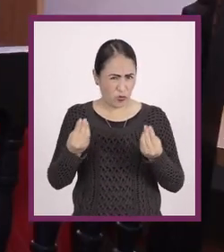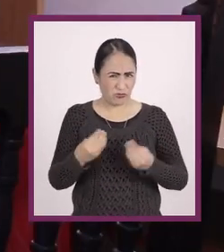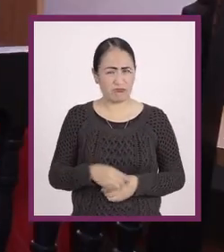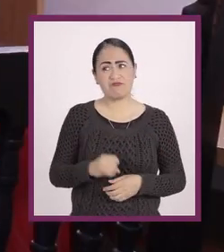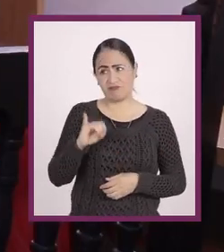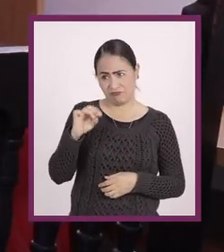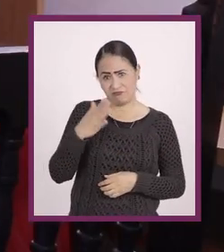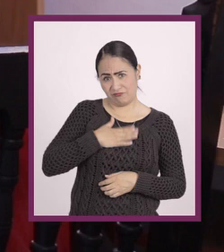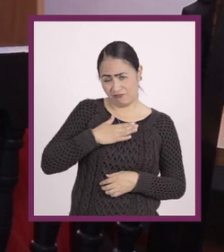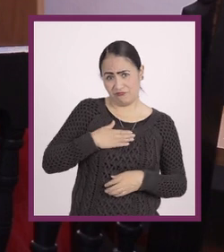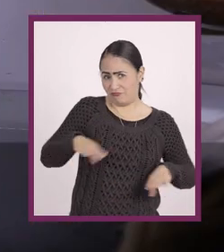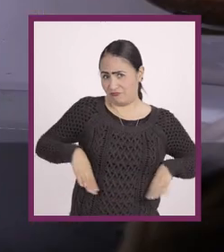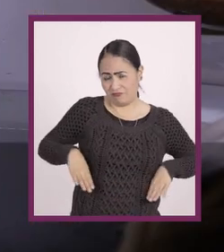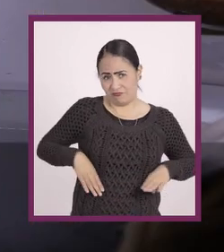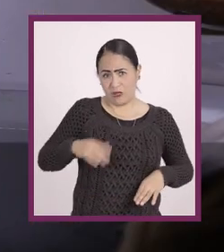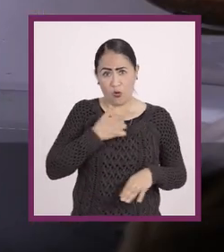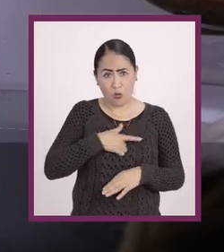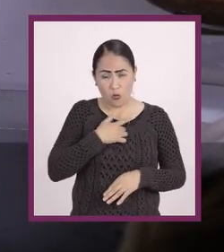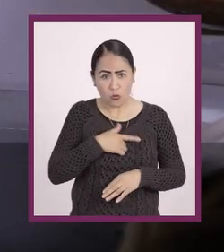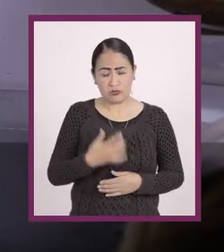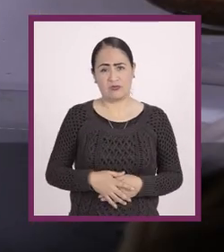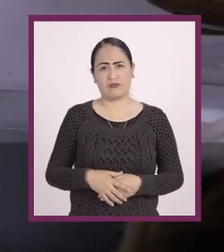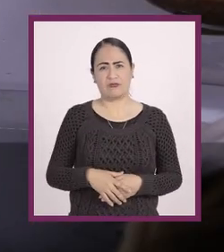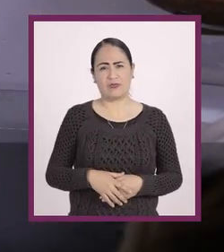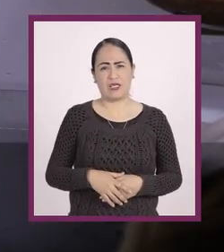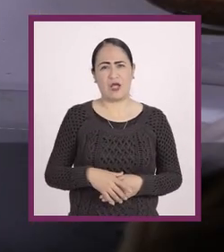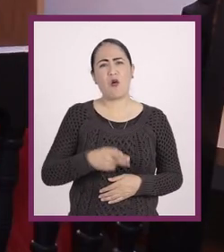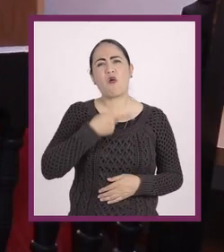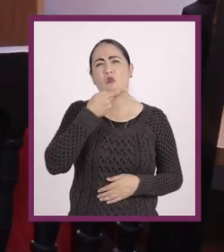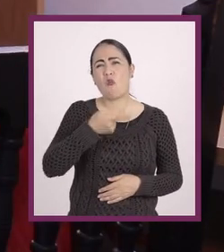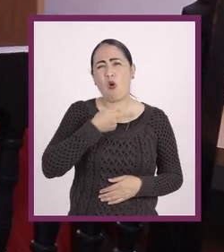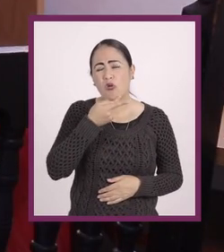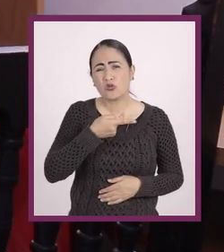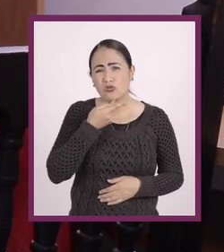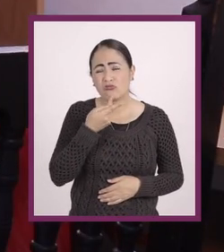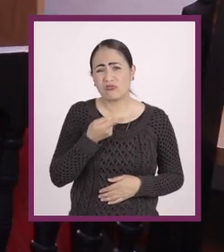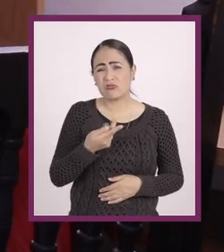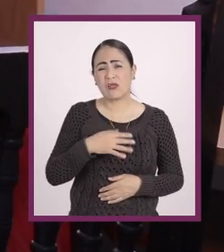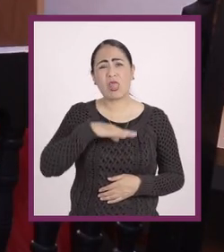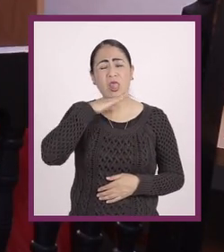si la letra no te distrae